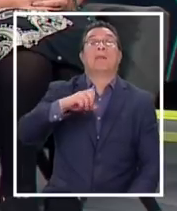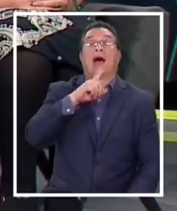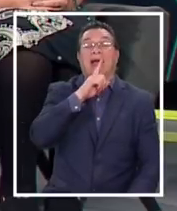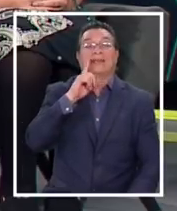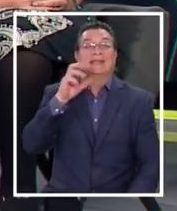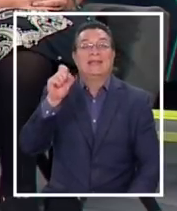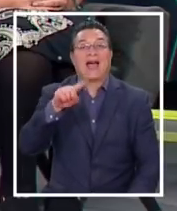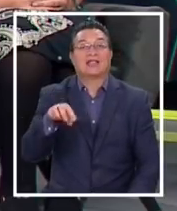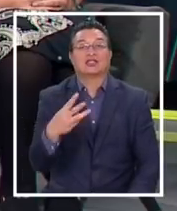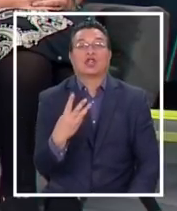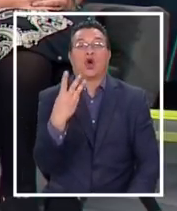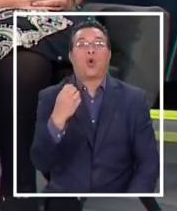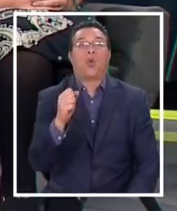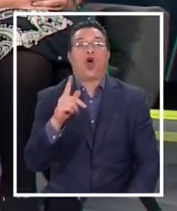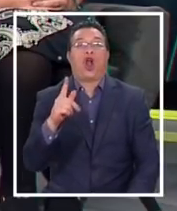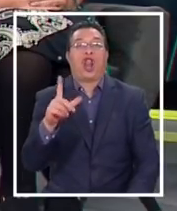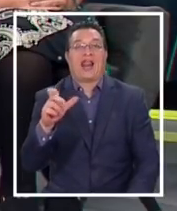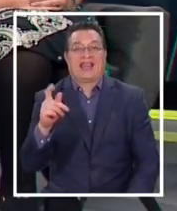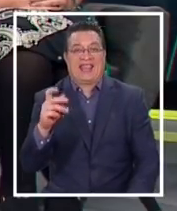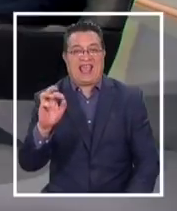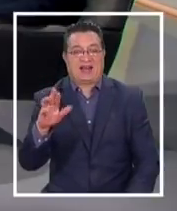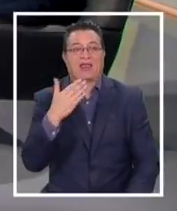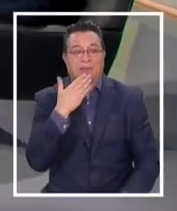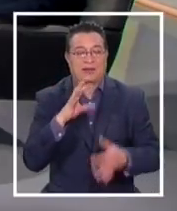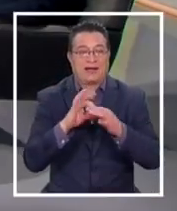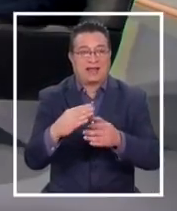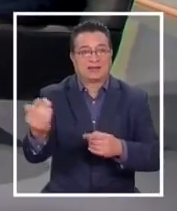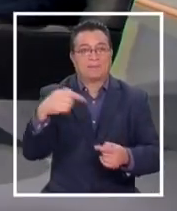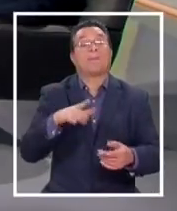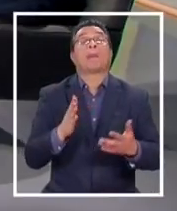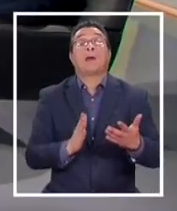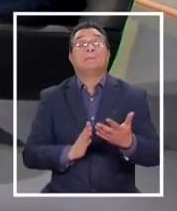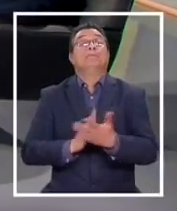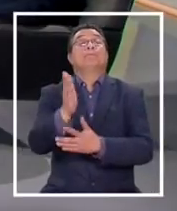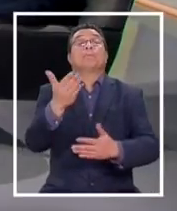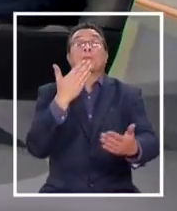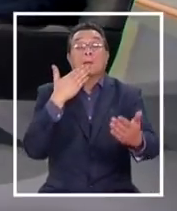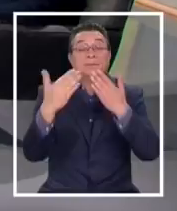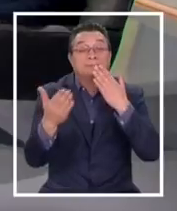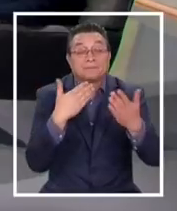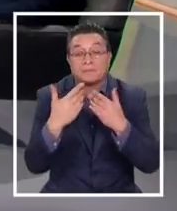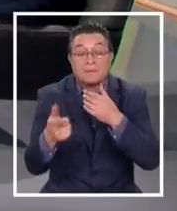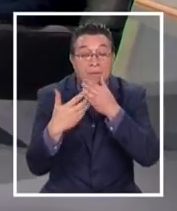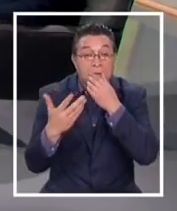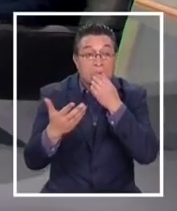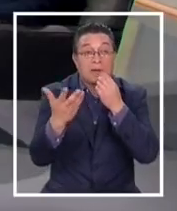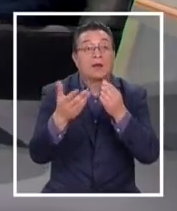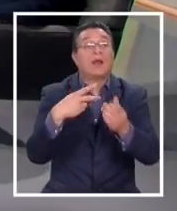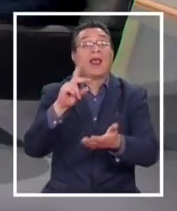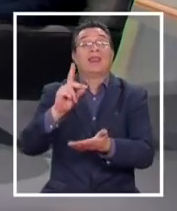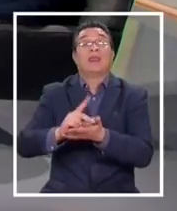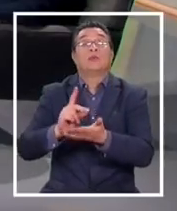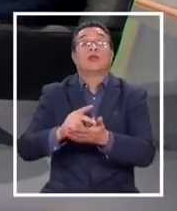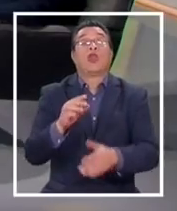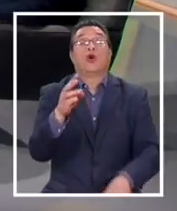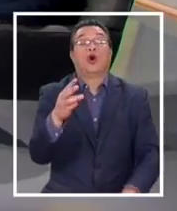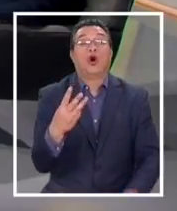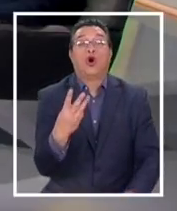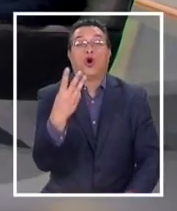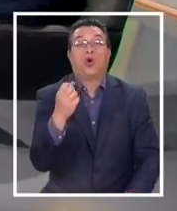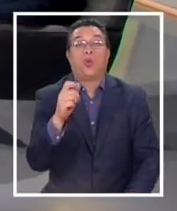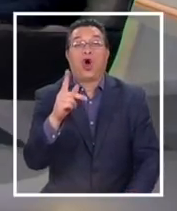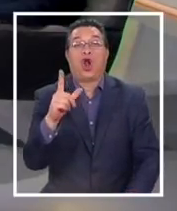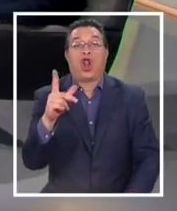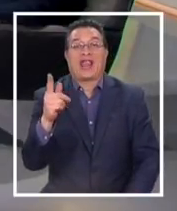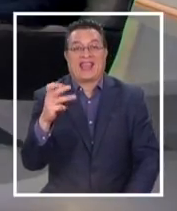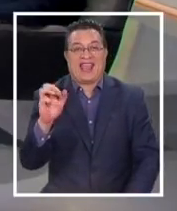Mujeres Cristiana. Hola, muchísimas Connie. Gracias por estar aquí, Matías. Buenas noches. Partamos de inmediato por uno de los invitados, diputado Walker. ¿Qué pasa con